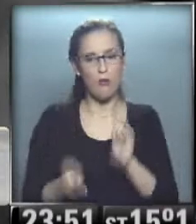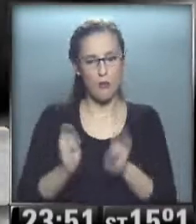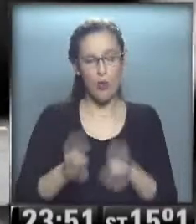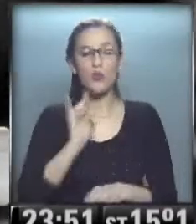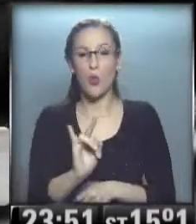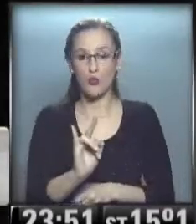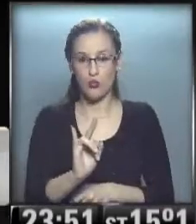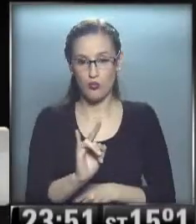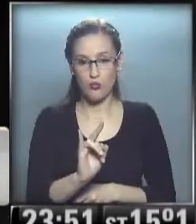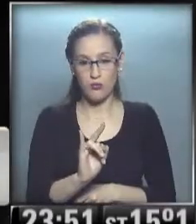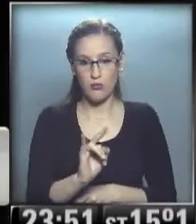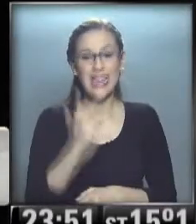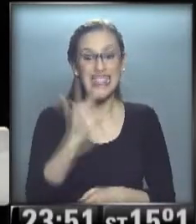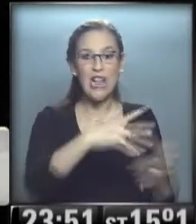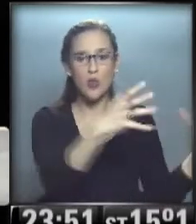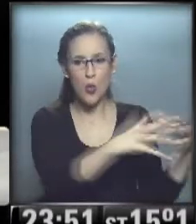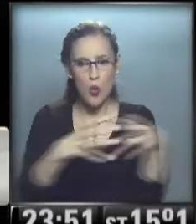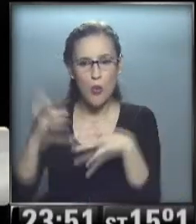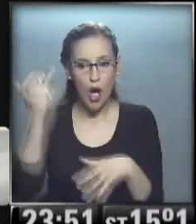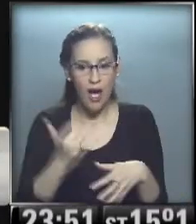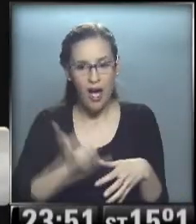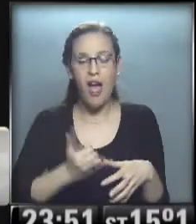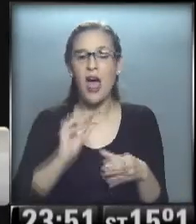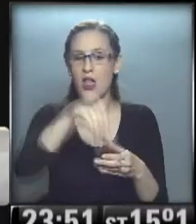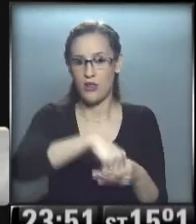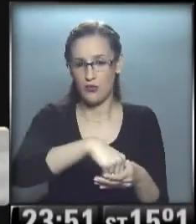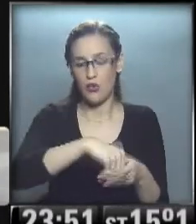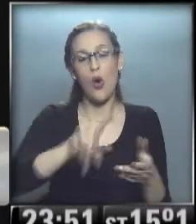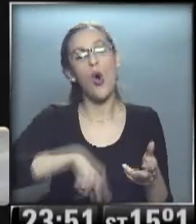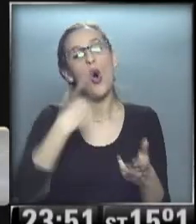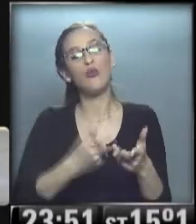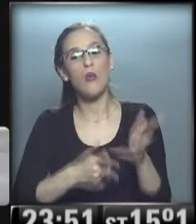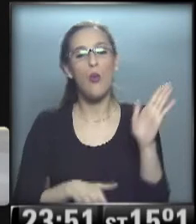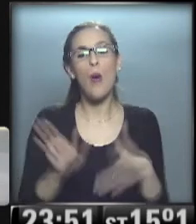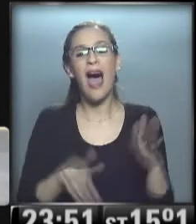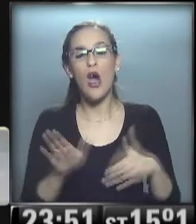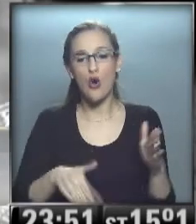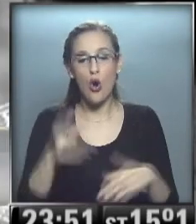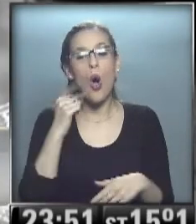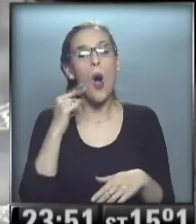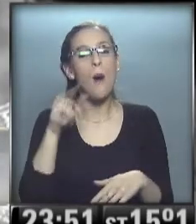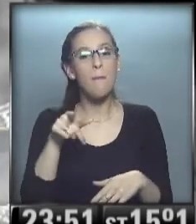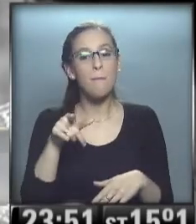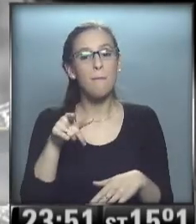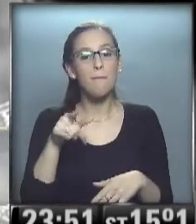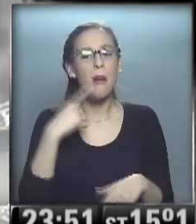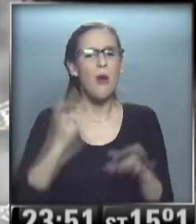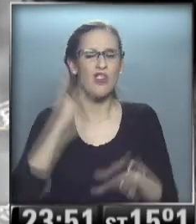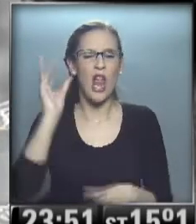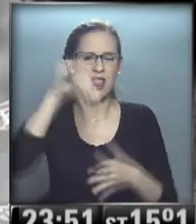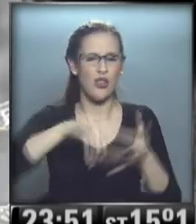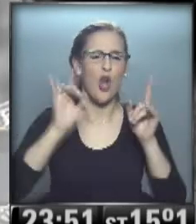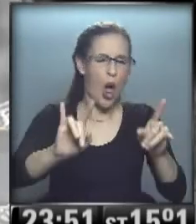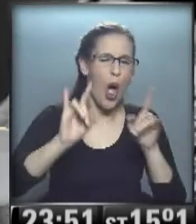toca con las tres bandas con las que toca, una es Acorazado. Y en el bajo está Federico Gazarocián, que viene, es un bajista histórico dentro del rock